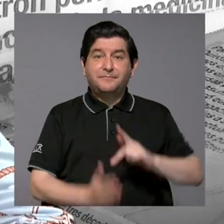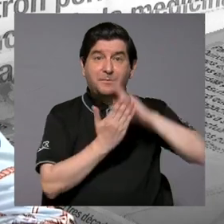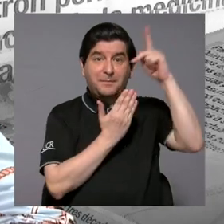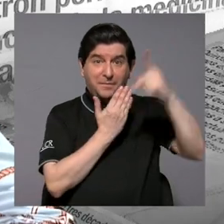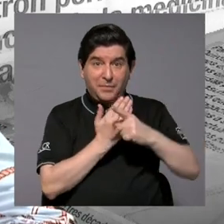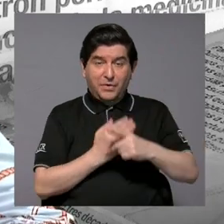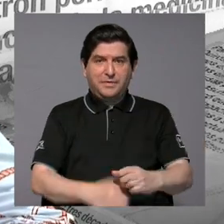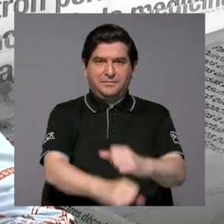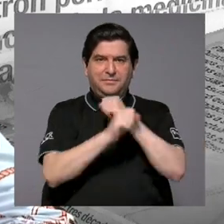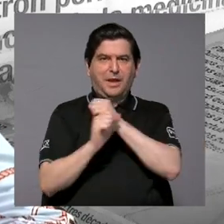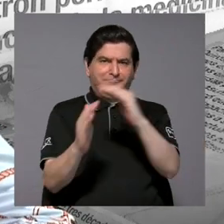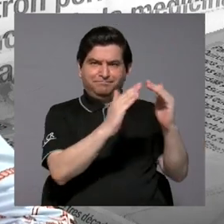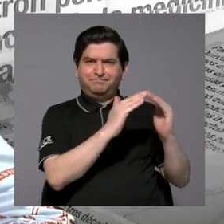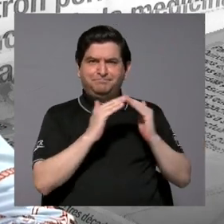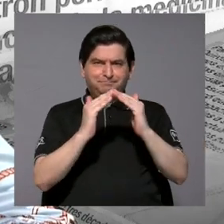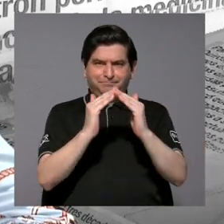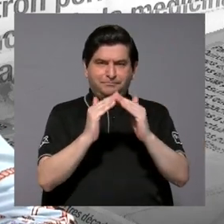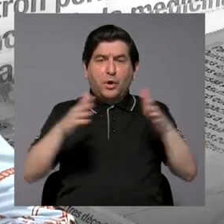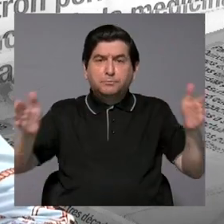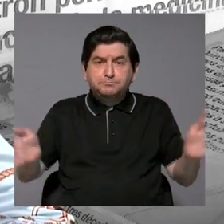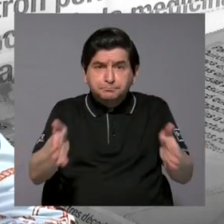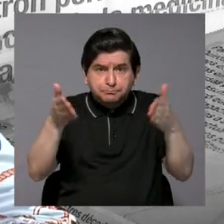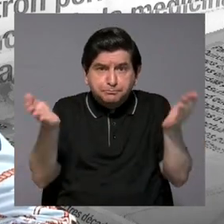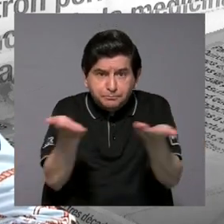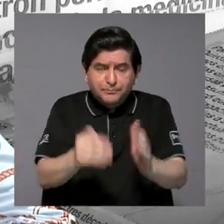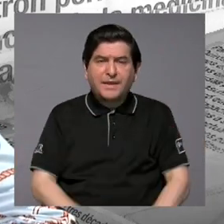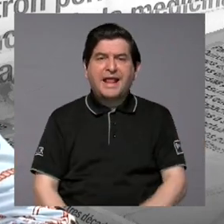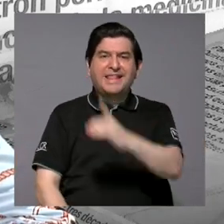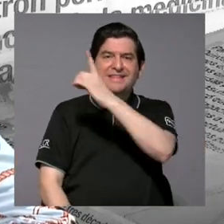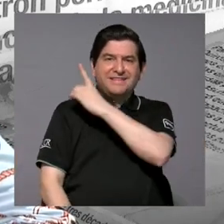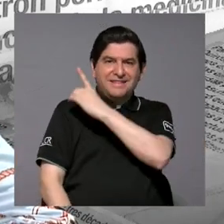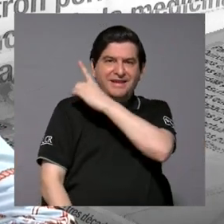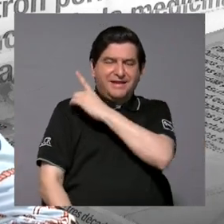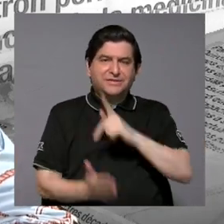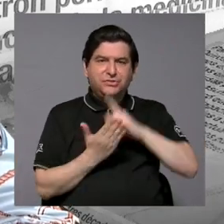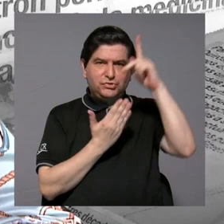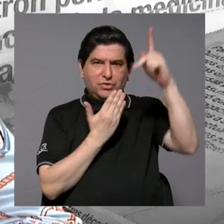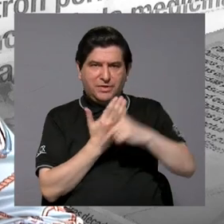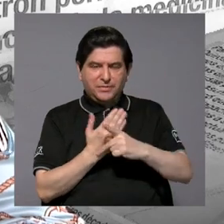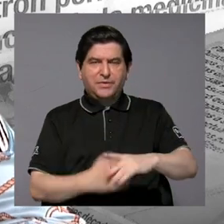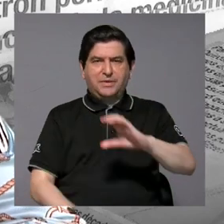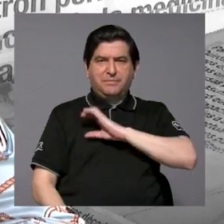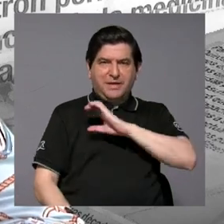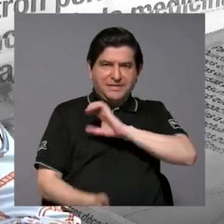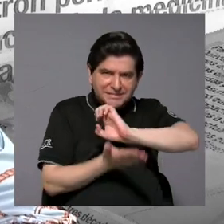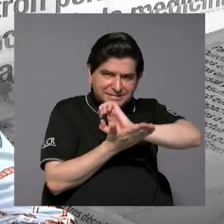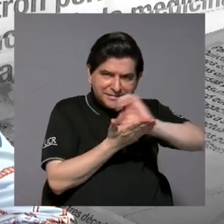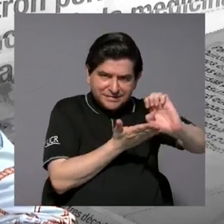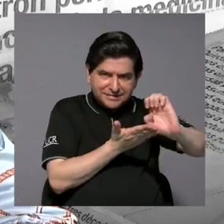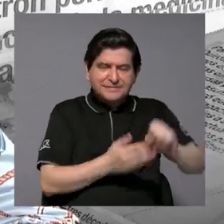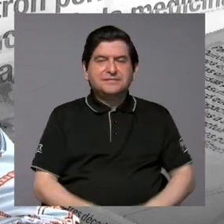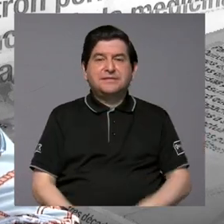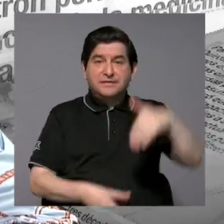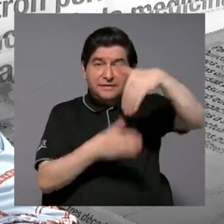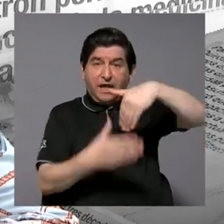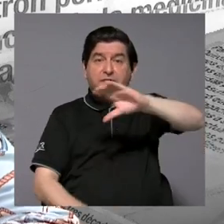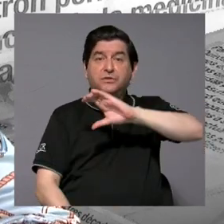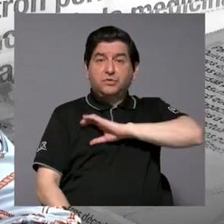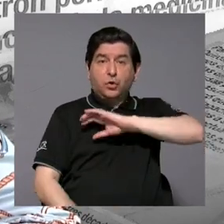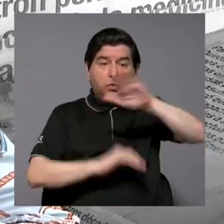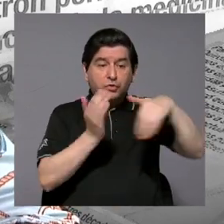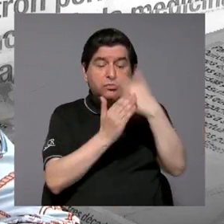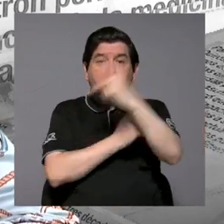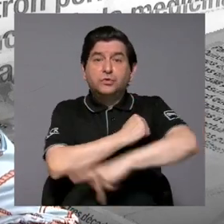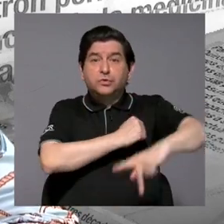el programa de seguridad comunitaria que promueve la dirección de programas policiales preventivos de la fuerza pública